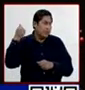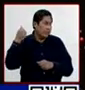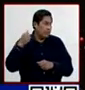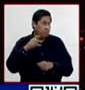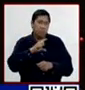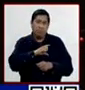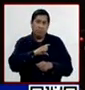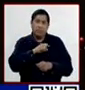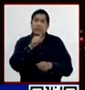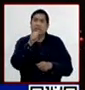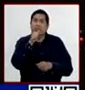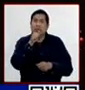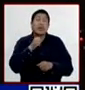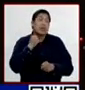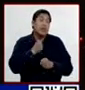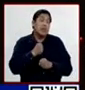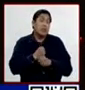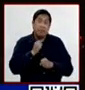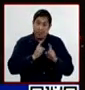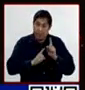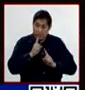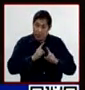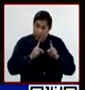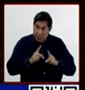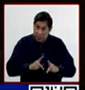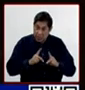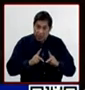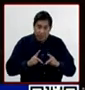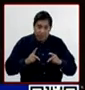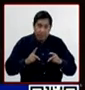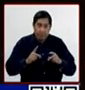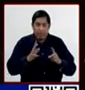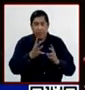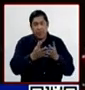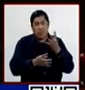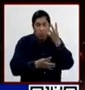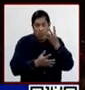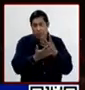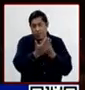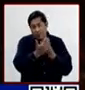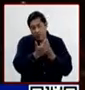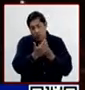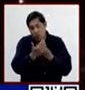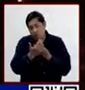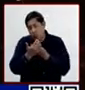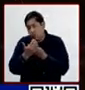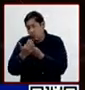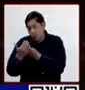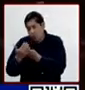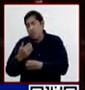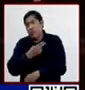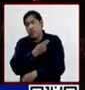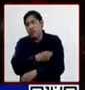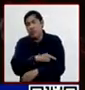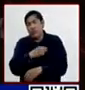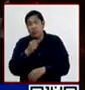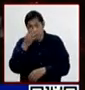Sin embargo, el trabajo continúa. Hay personas que han sido trasladadas, 4 específicamente, hasta centros médicos por